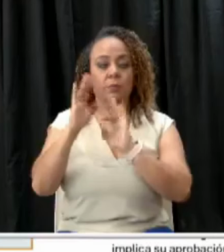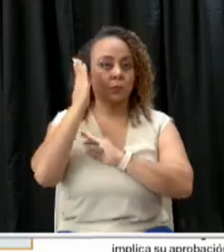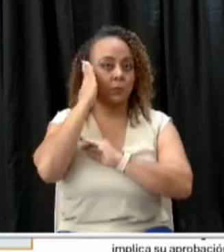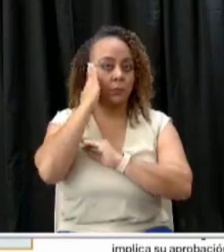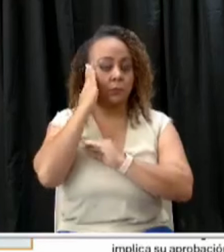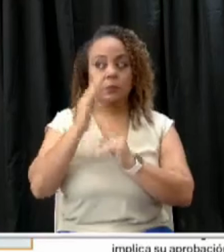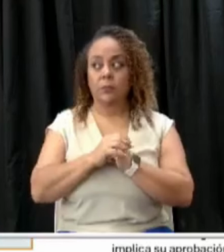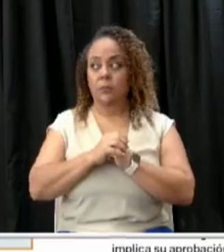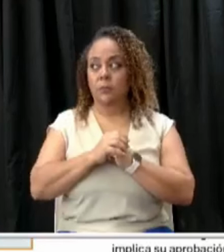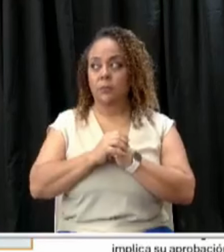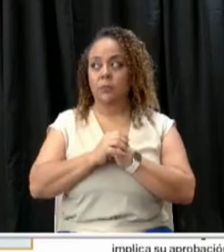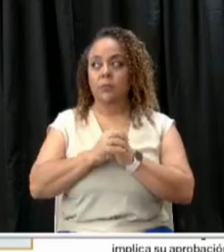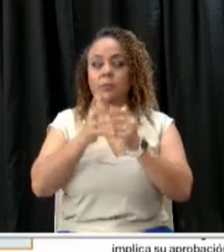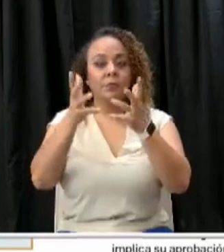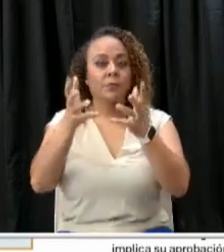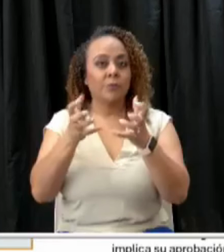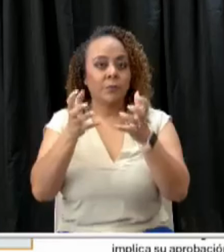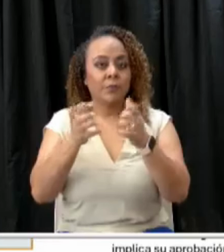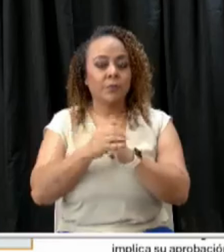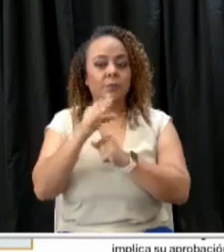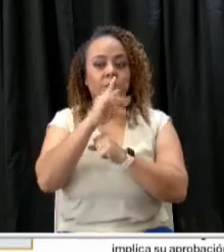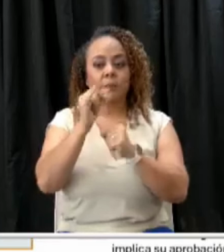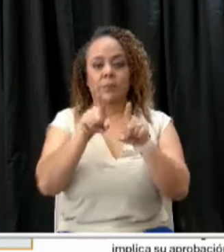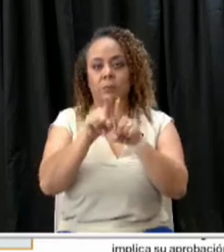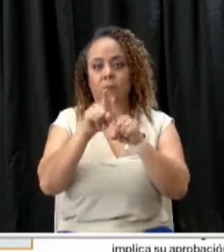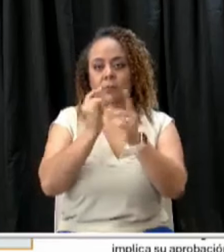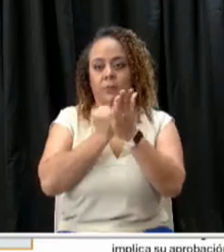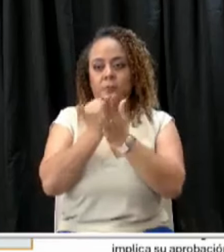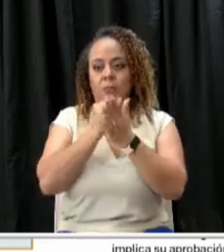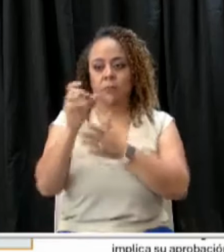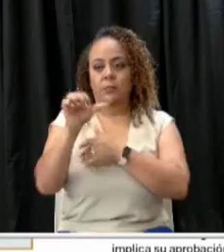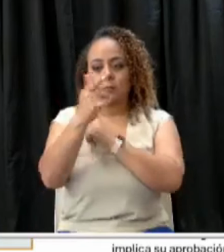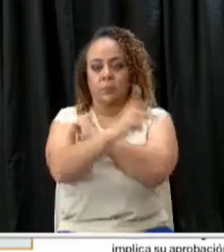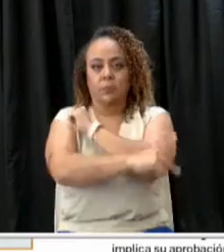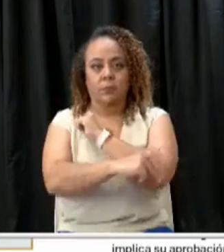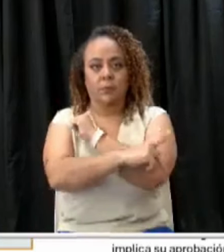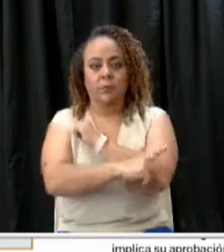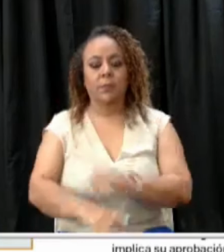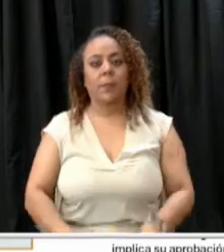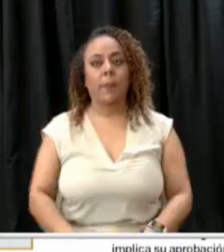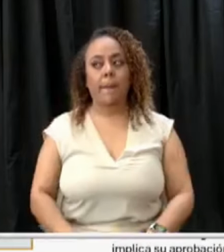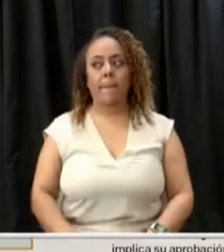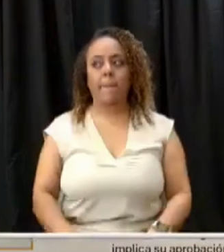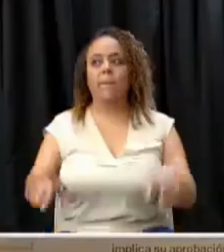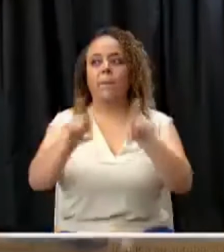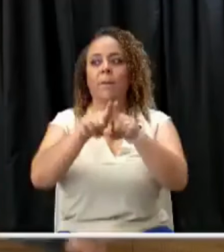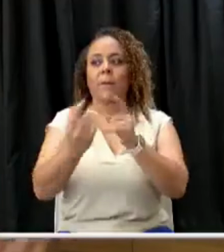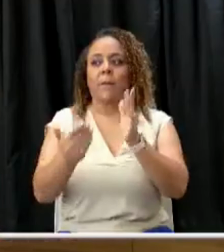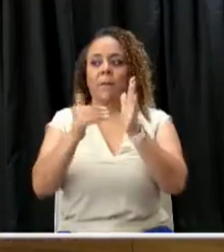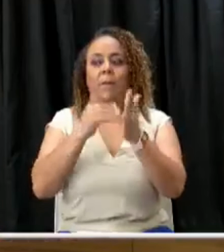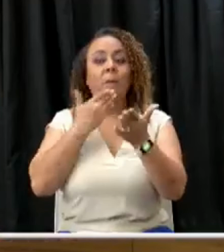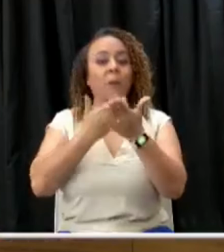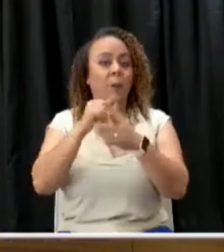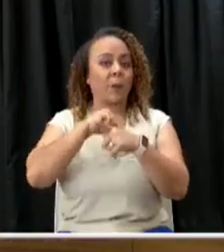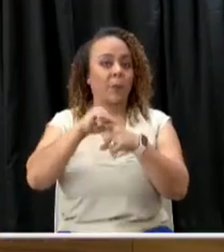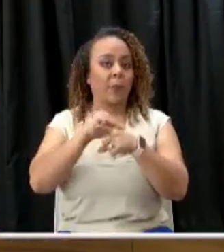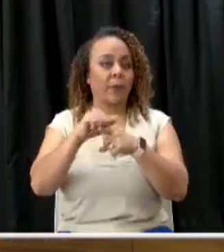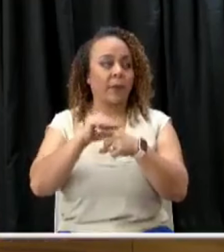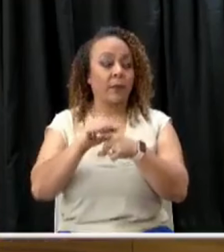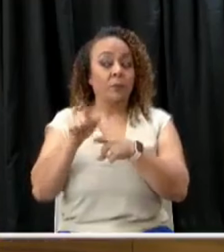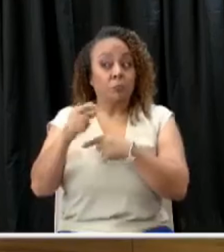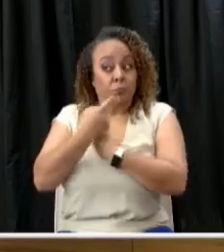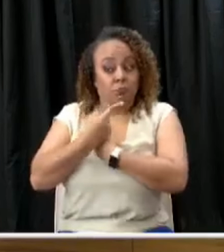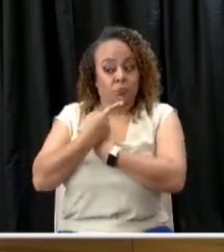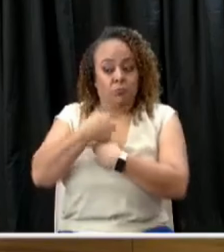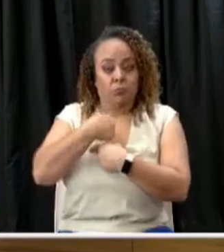conocer las expectativas y la investigación en otros países para también retomar esas buenas prácticas. Me corregís